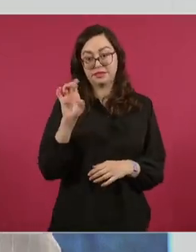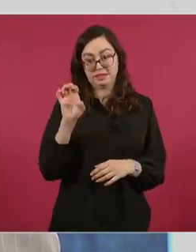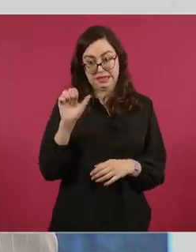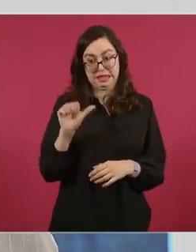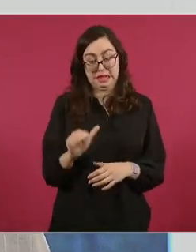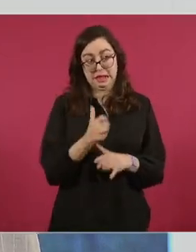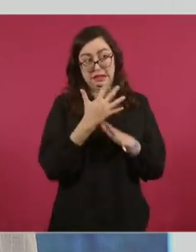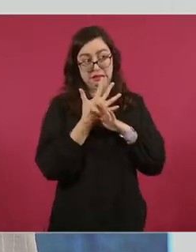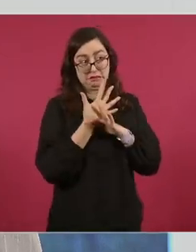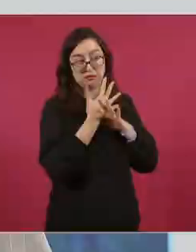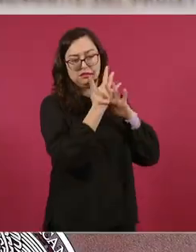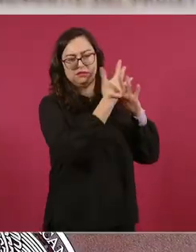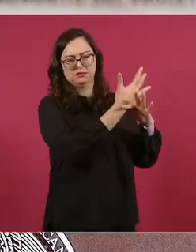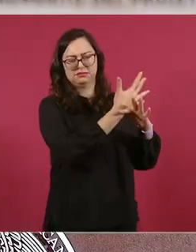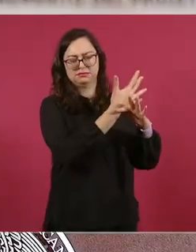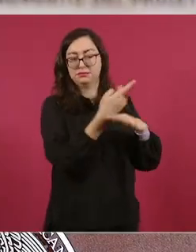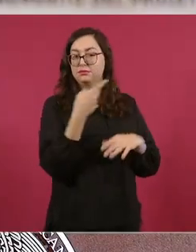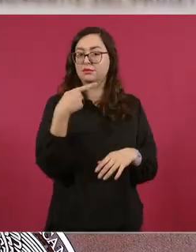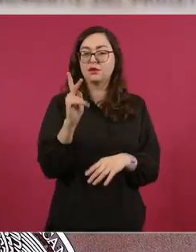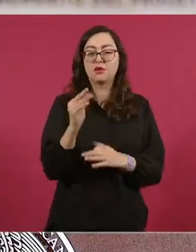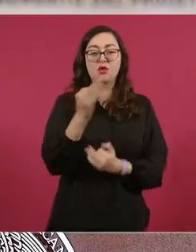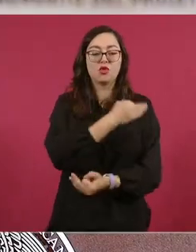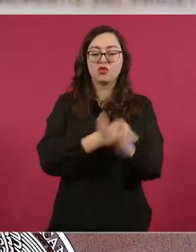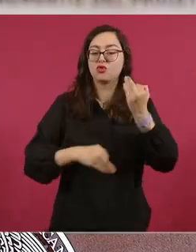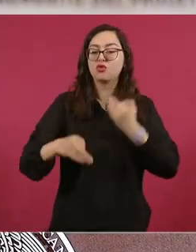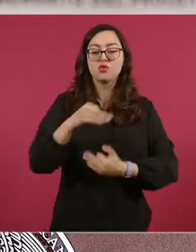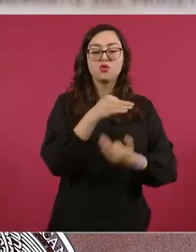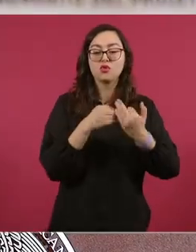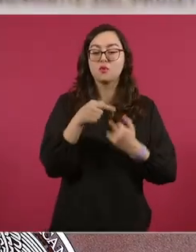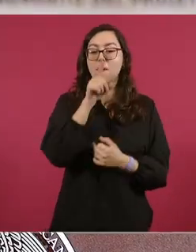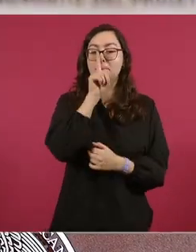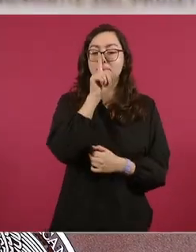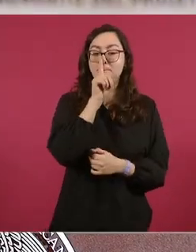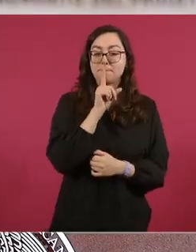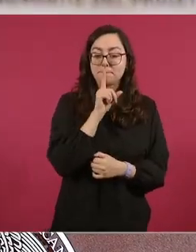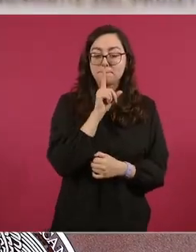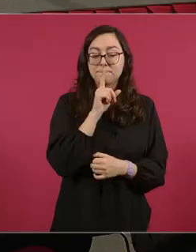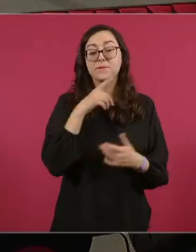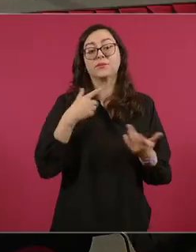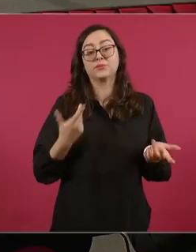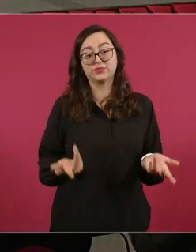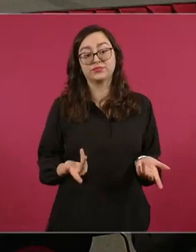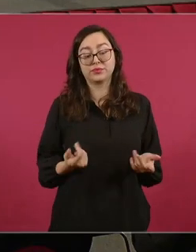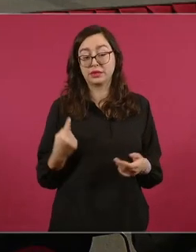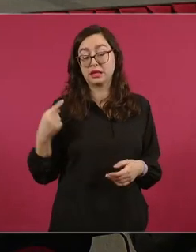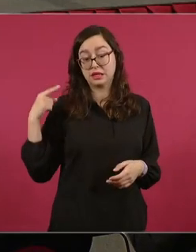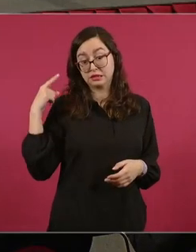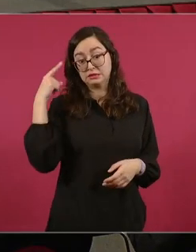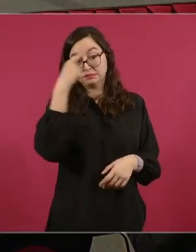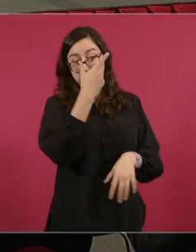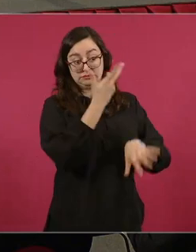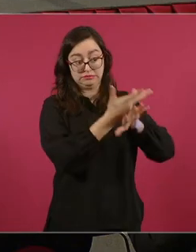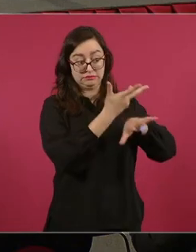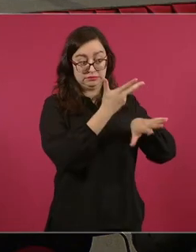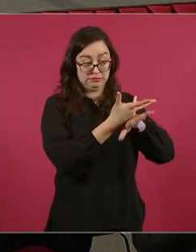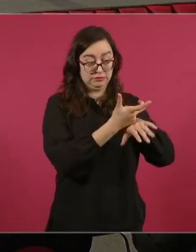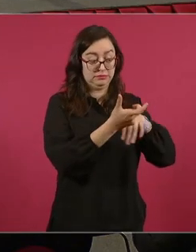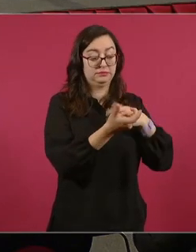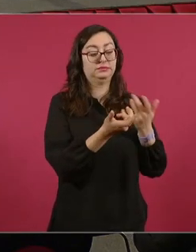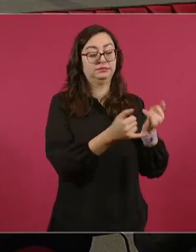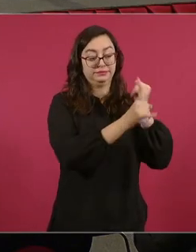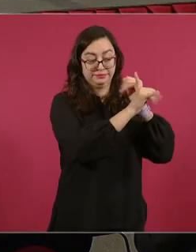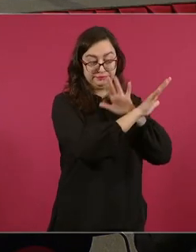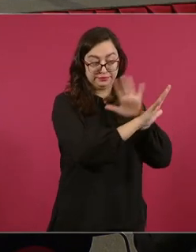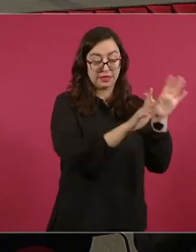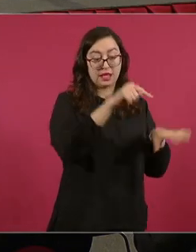Es decir, se trató de un montaje, un escrito por Tim Golden en ProPublica y otro por Anabel Hernández en